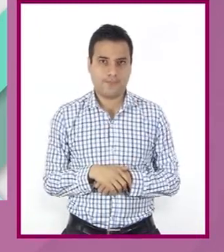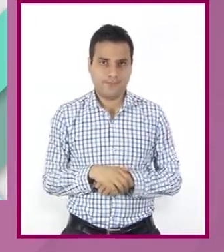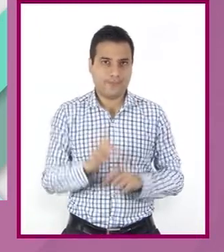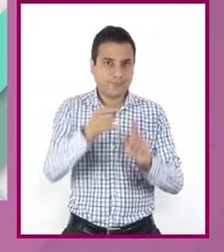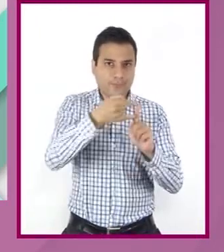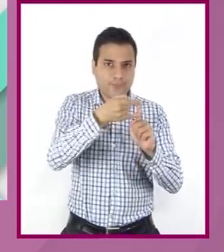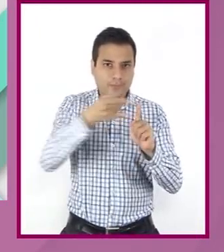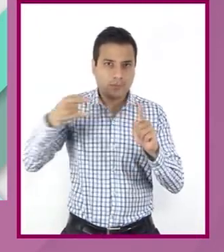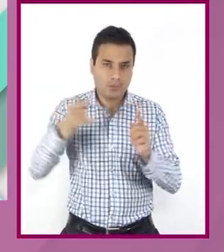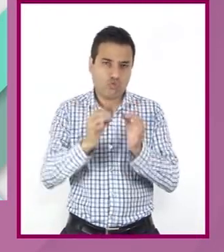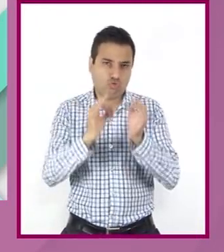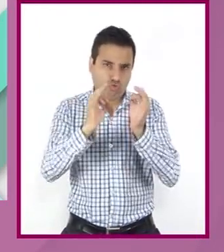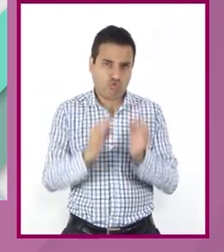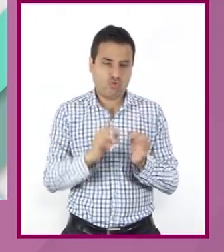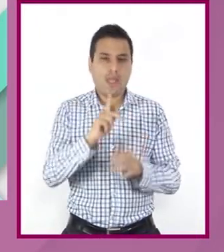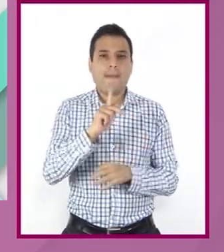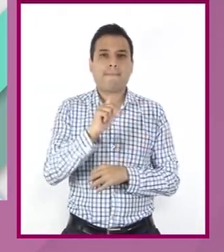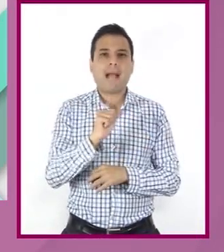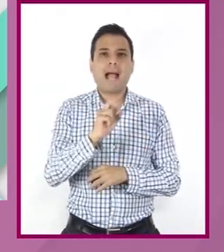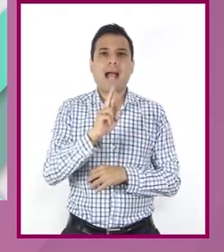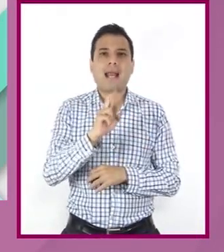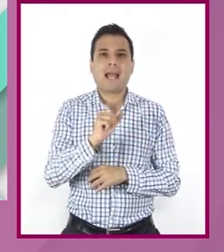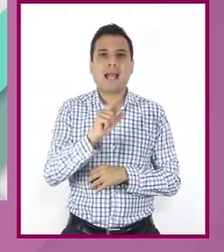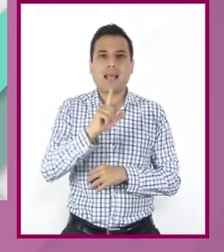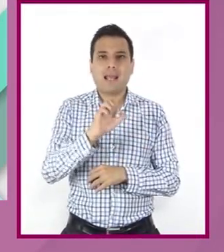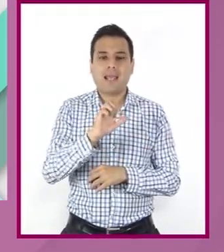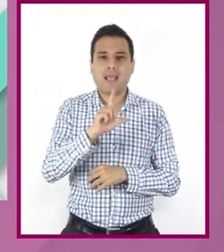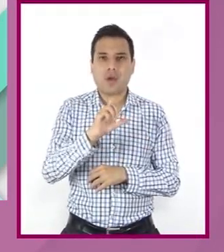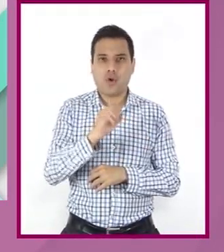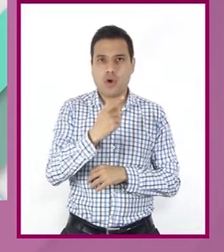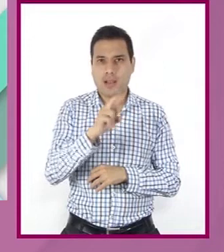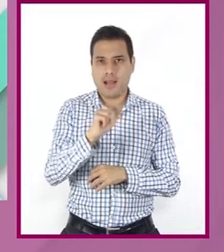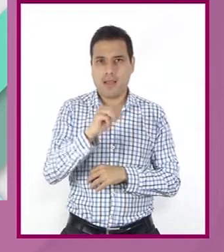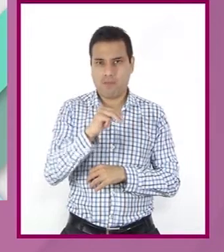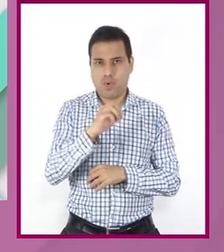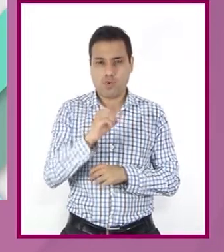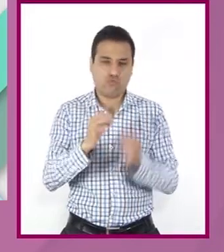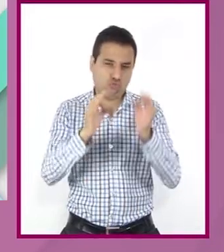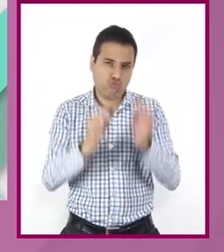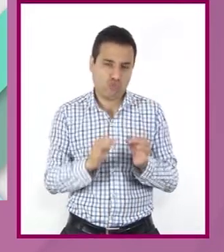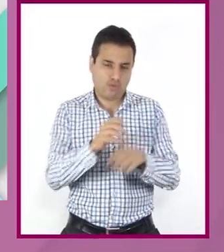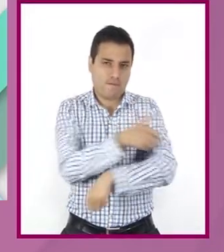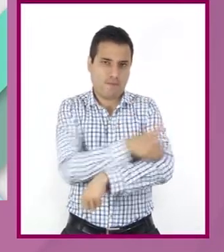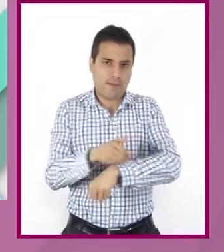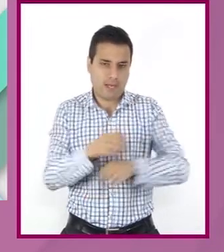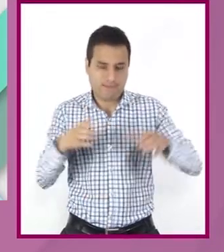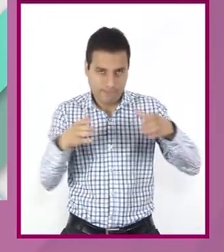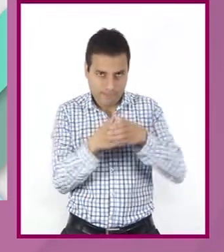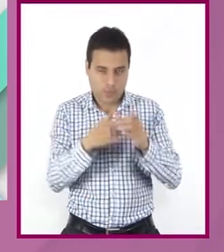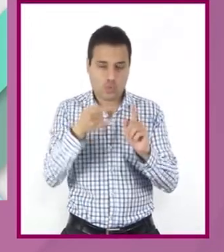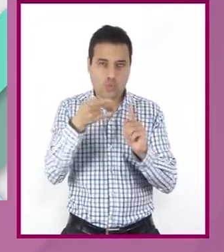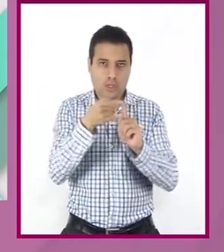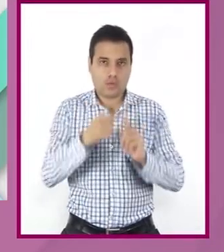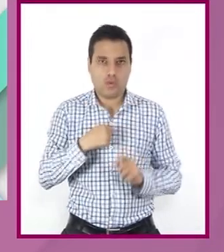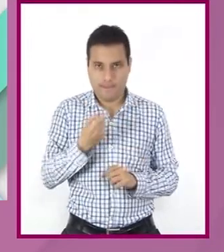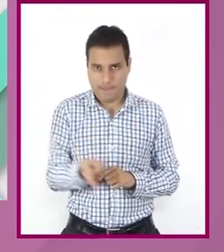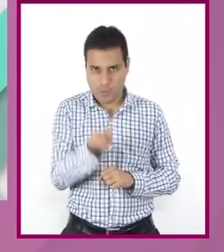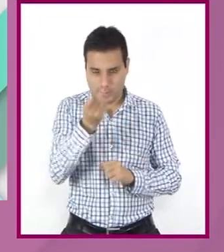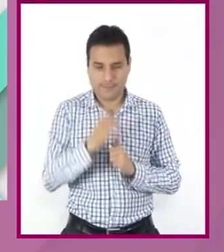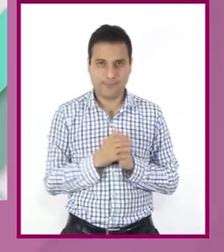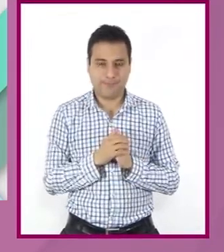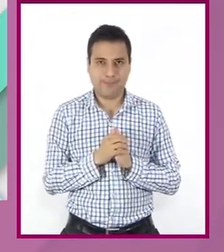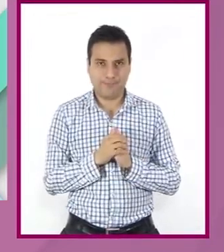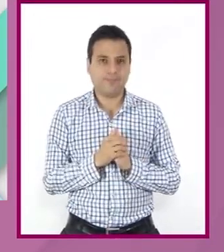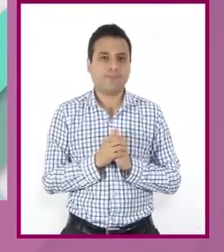rectángulo es un paralelogramo y forma parte de la familia de los cuadriláteros. Para contestar a la pregunta, ¿cuántas